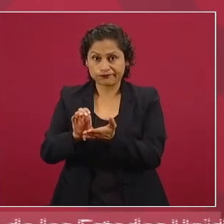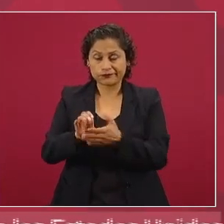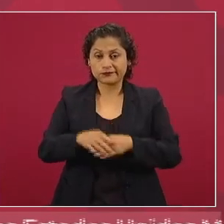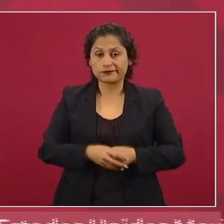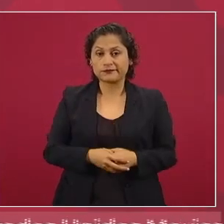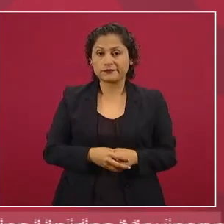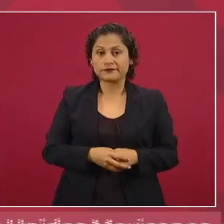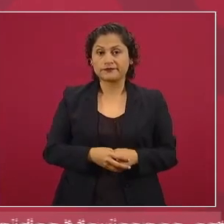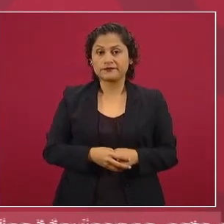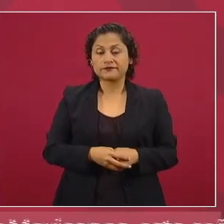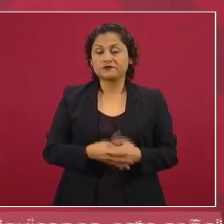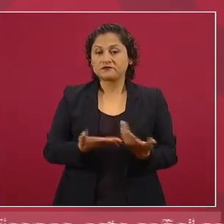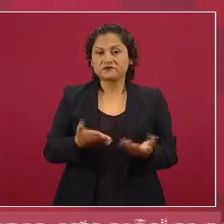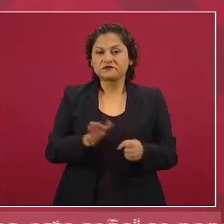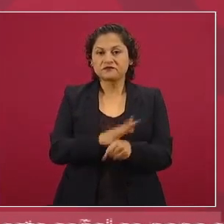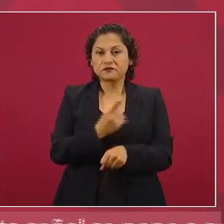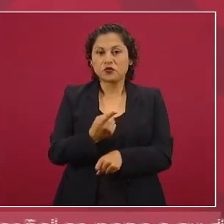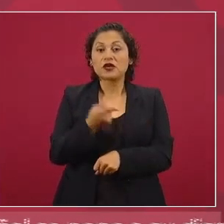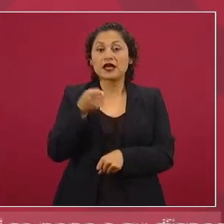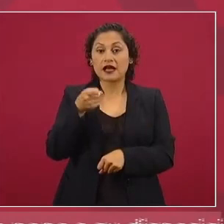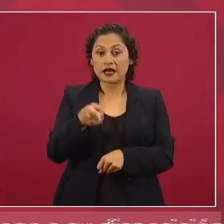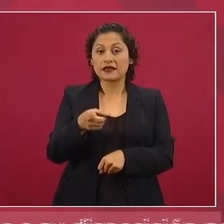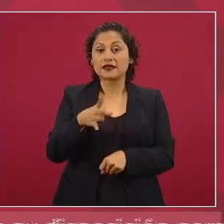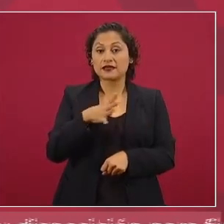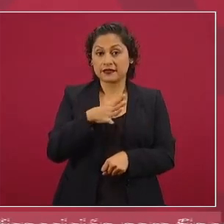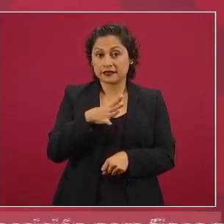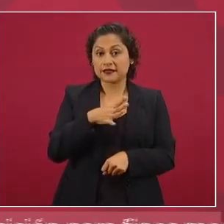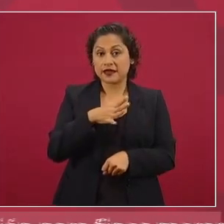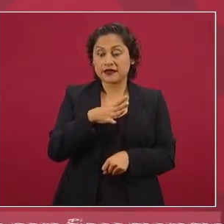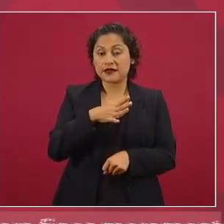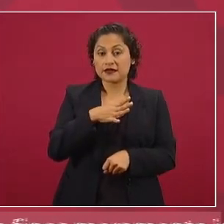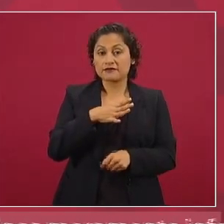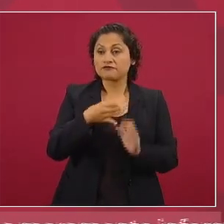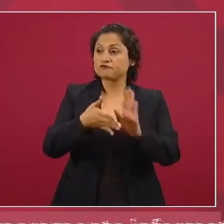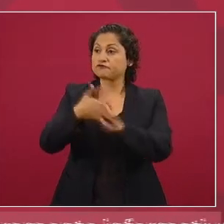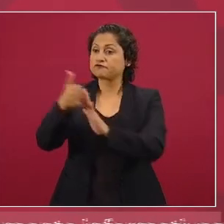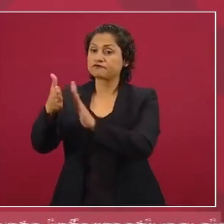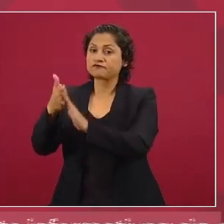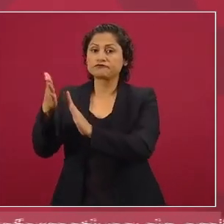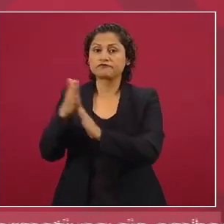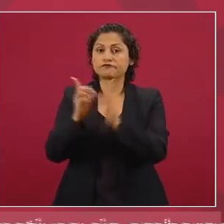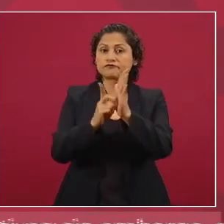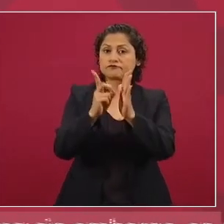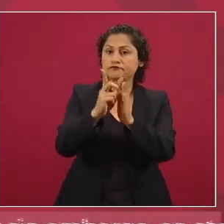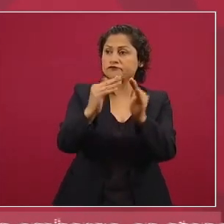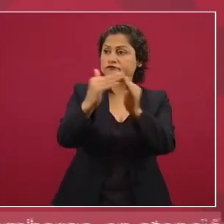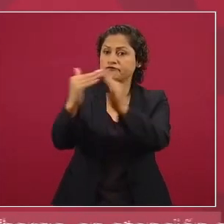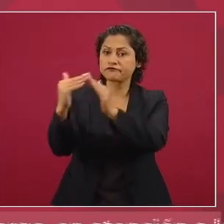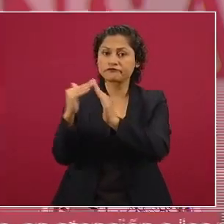donde les construyen unidades habitacionales